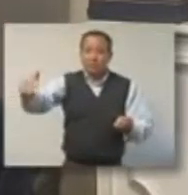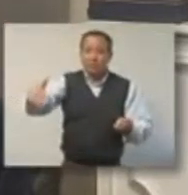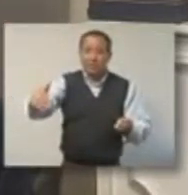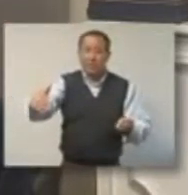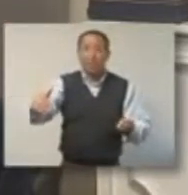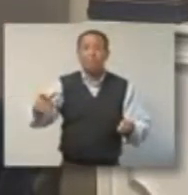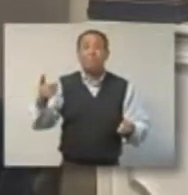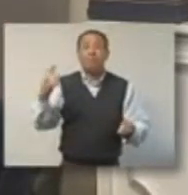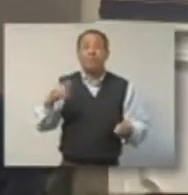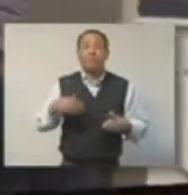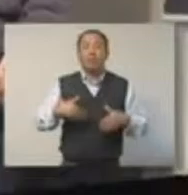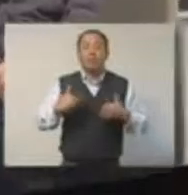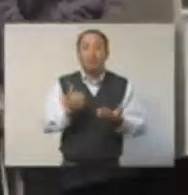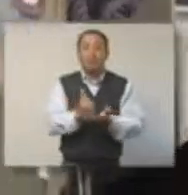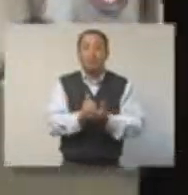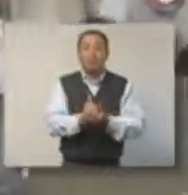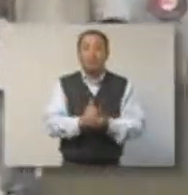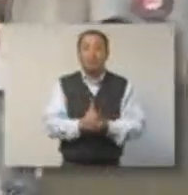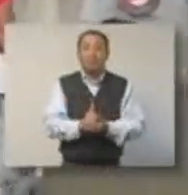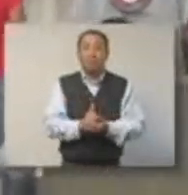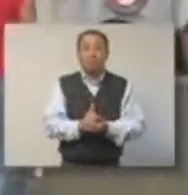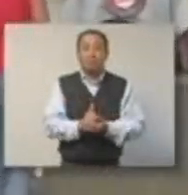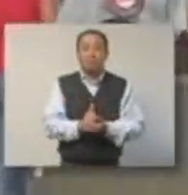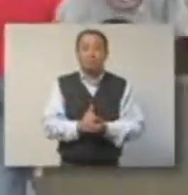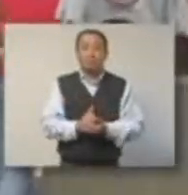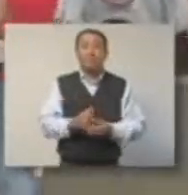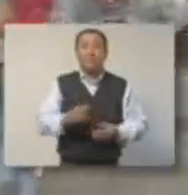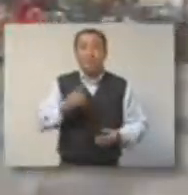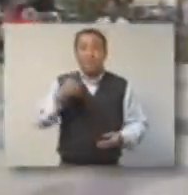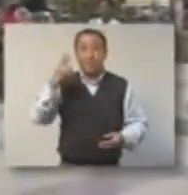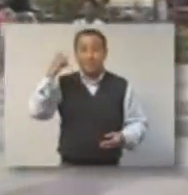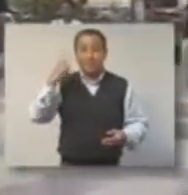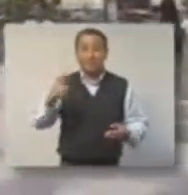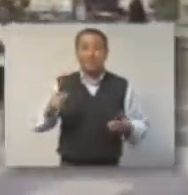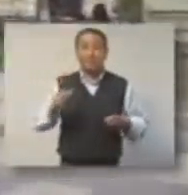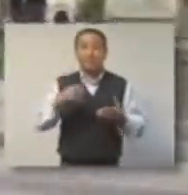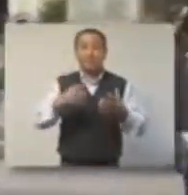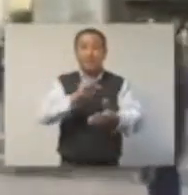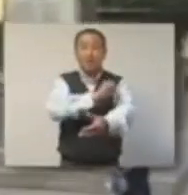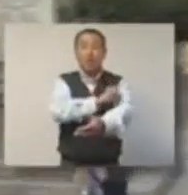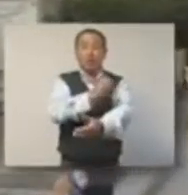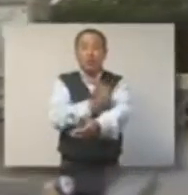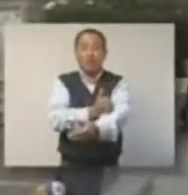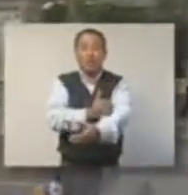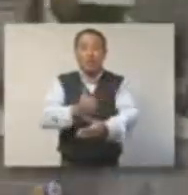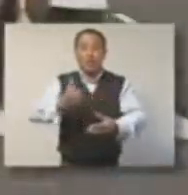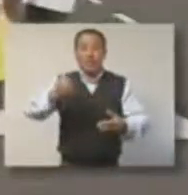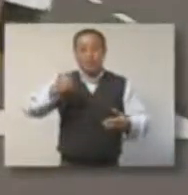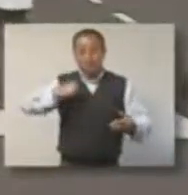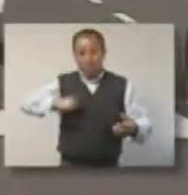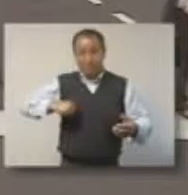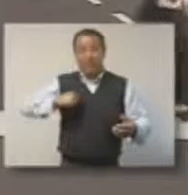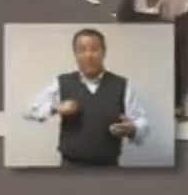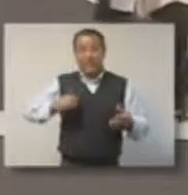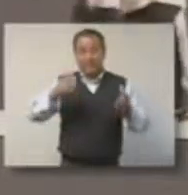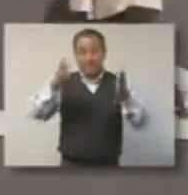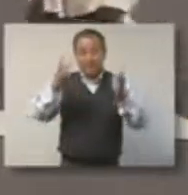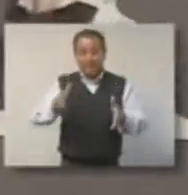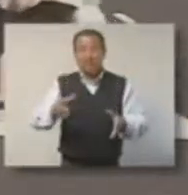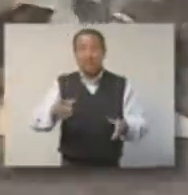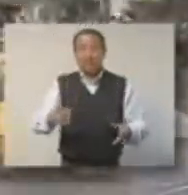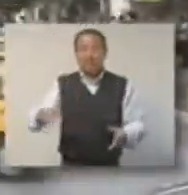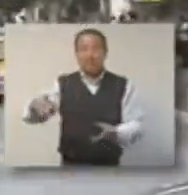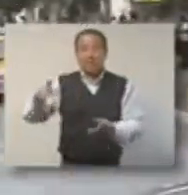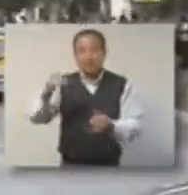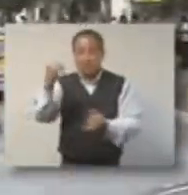algo por el estilo para seguir por la vereda. A pesar de que las autoridades locales son las responsables del diseño